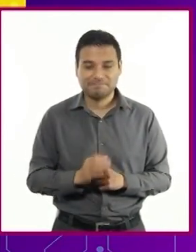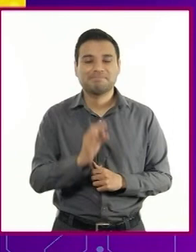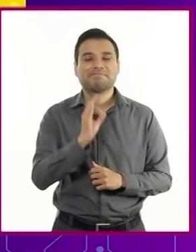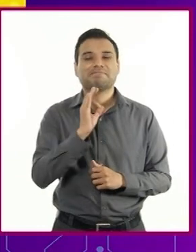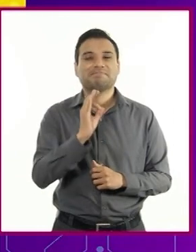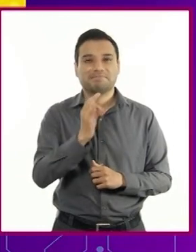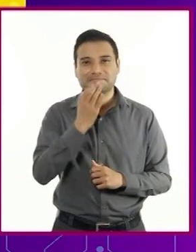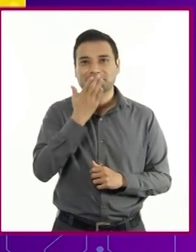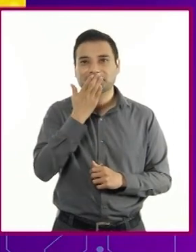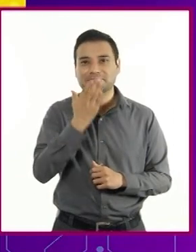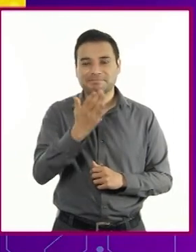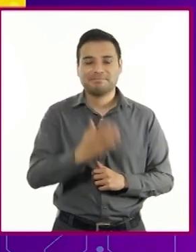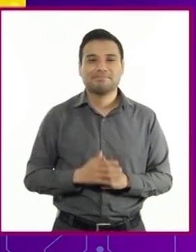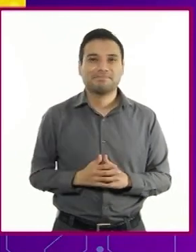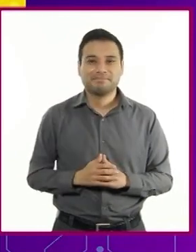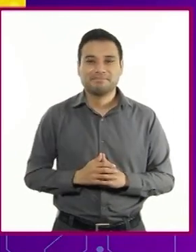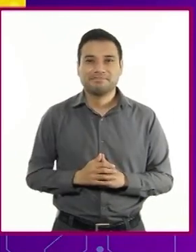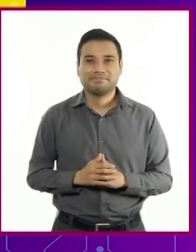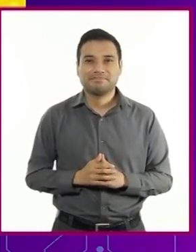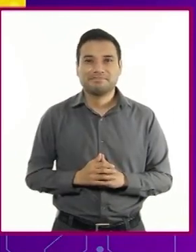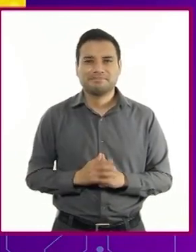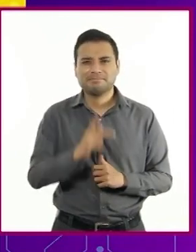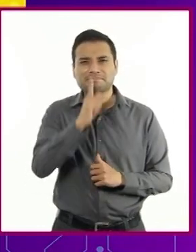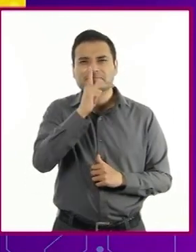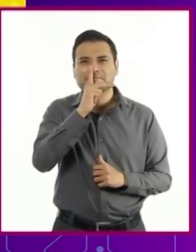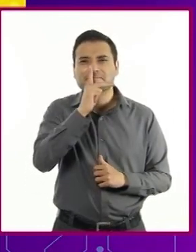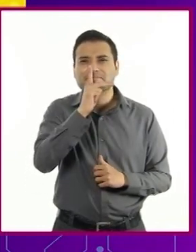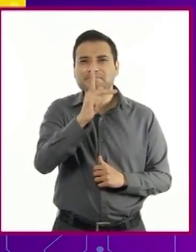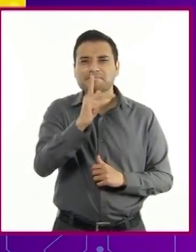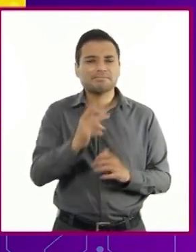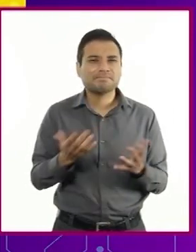Perfecto, muy bien hecho. La palabra es